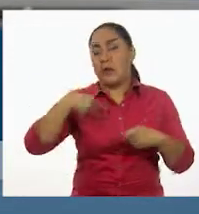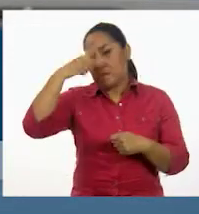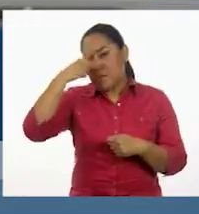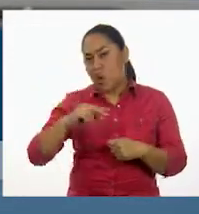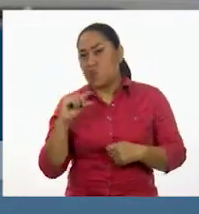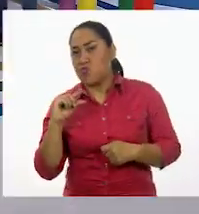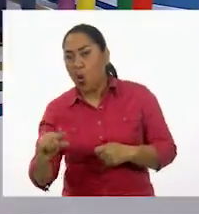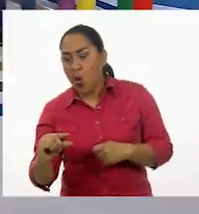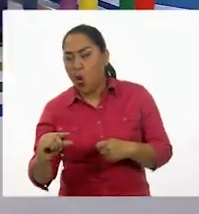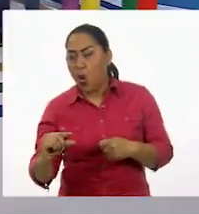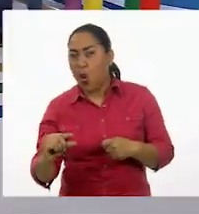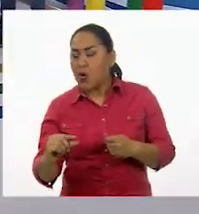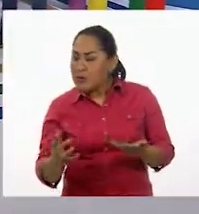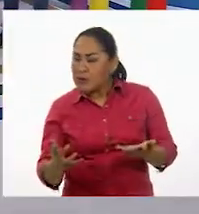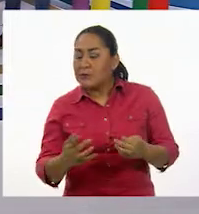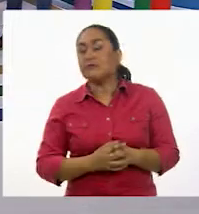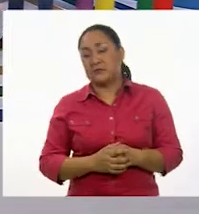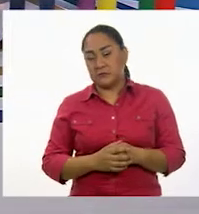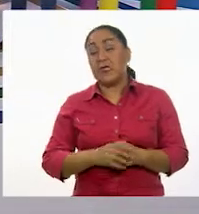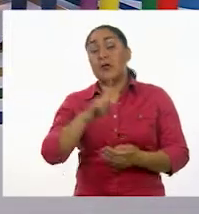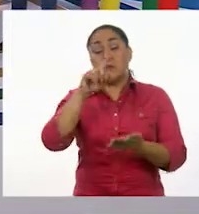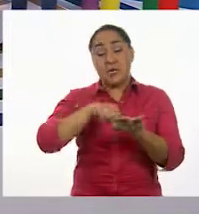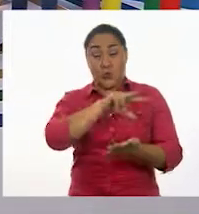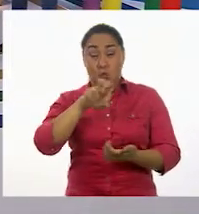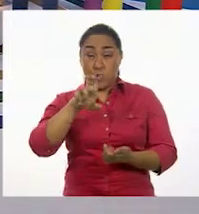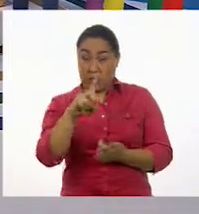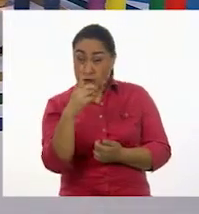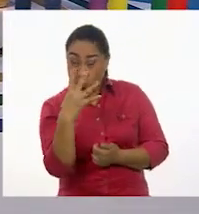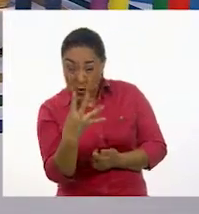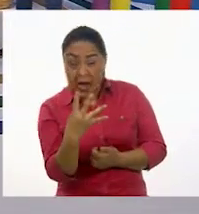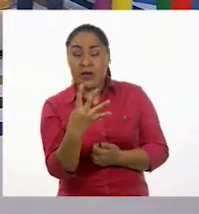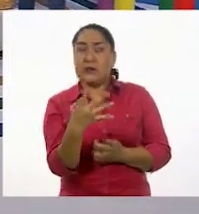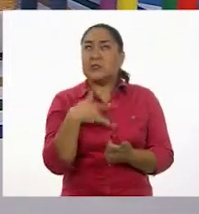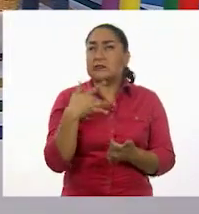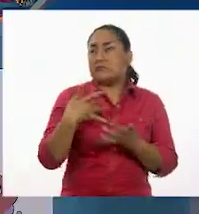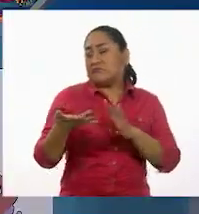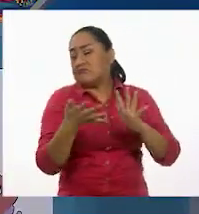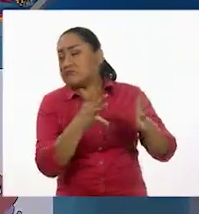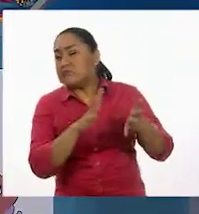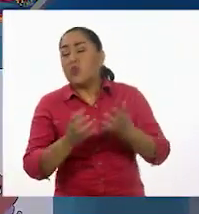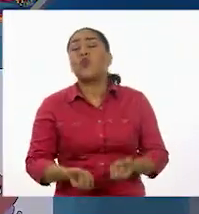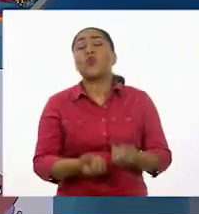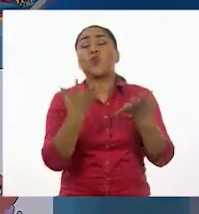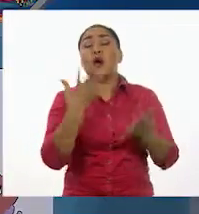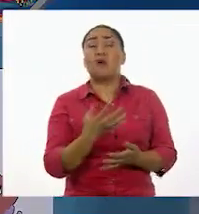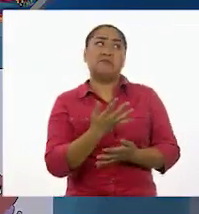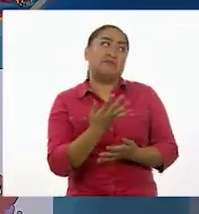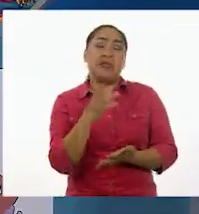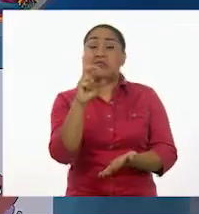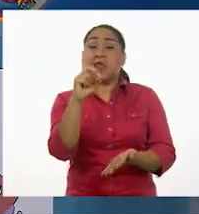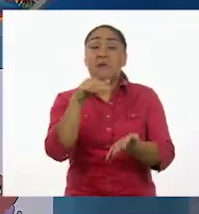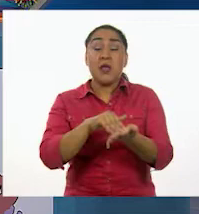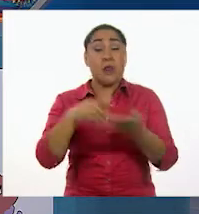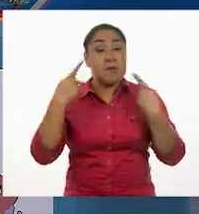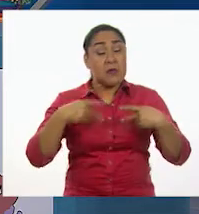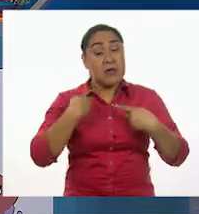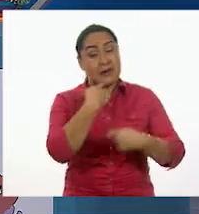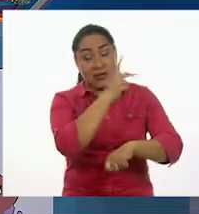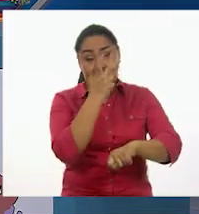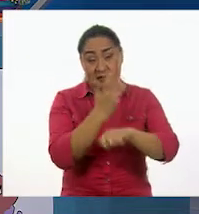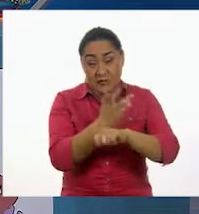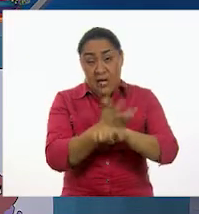mexicanos. Así es. Para el año de 1834, se calcula que había aproximadamente unos 30,000 estadounidenses